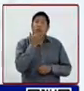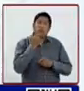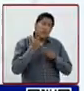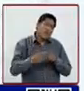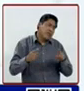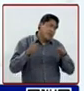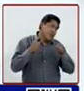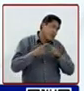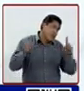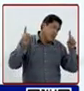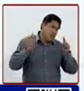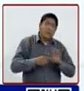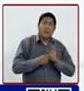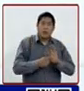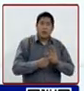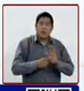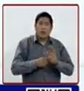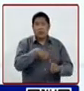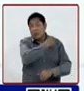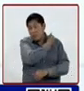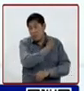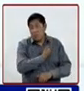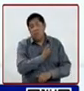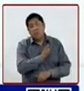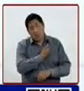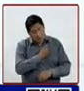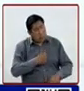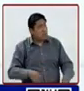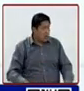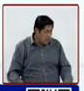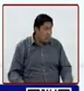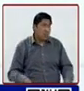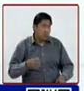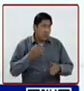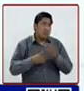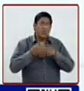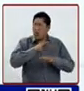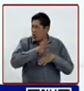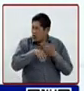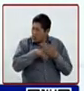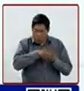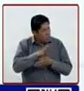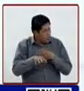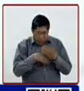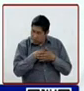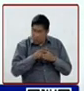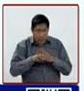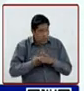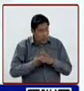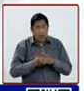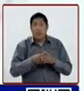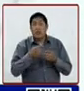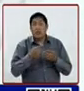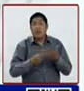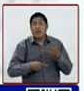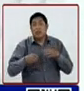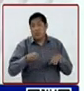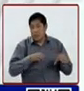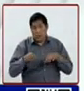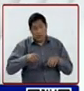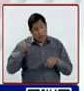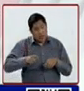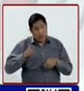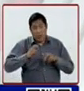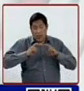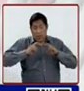Diferentes tatuajes que en su momento se las... ¿Pandilla? Sí, en cuanto a antecedentes, en todos esos indicios y elementos que se están colectando,